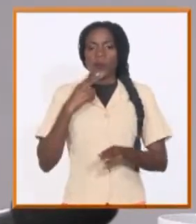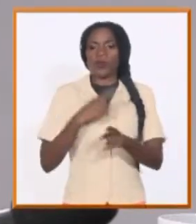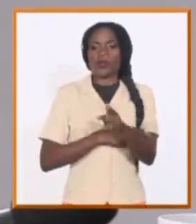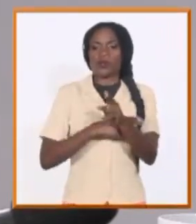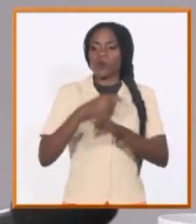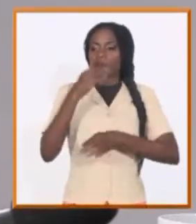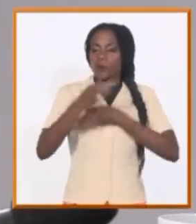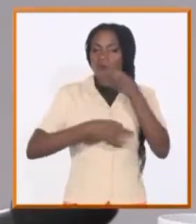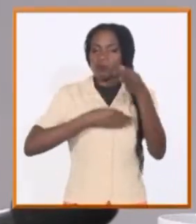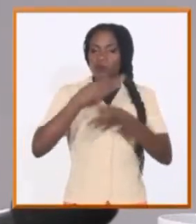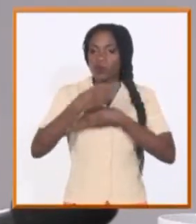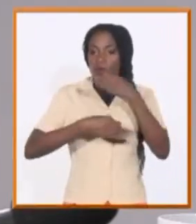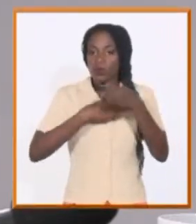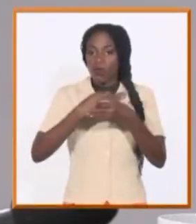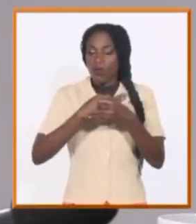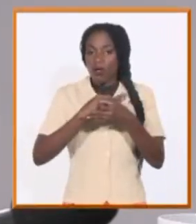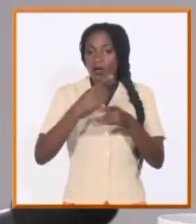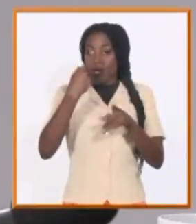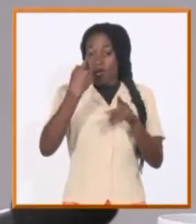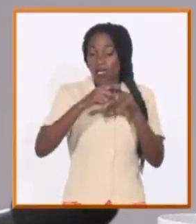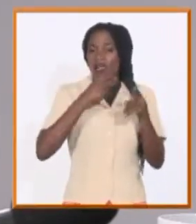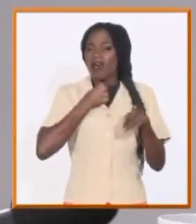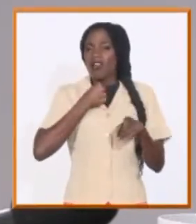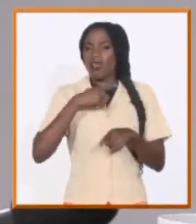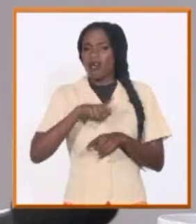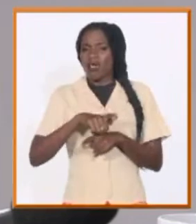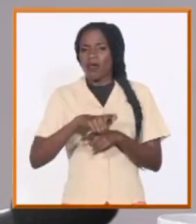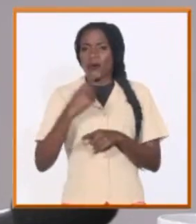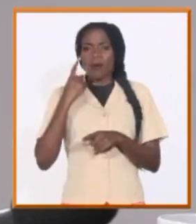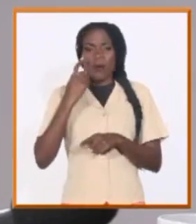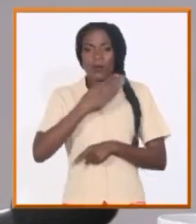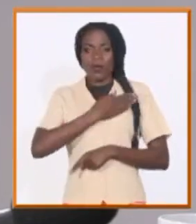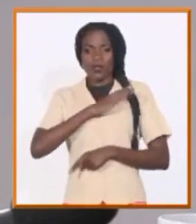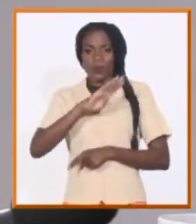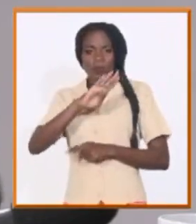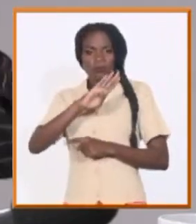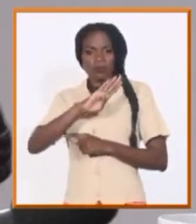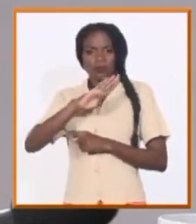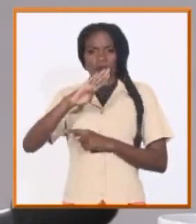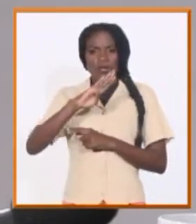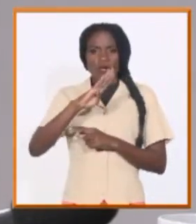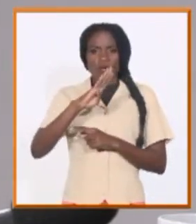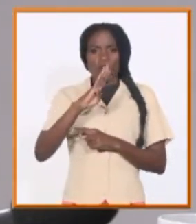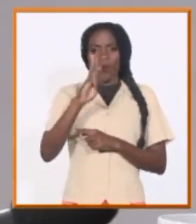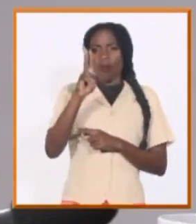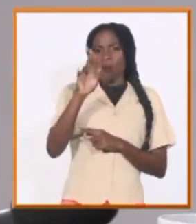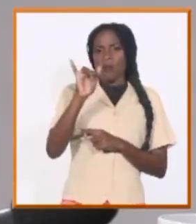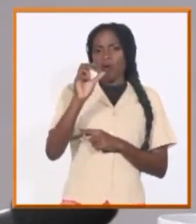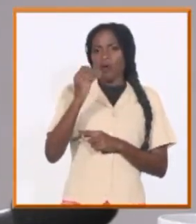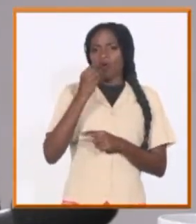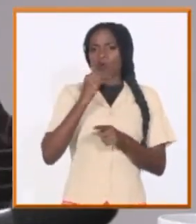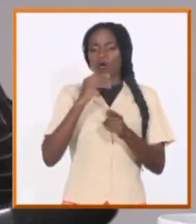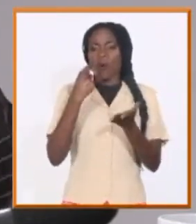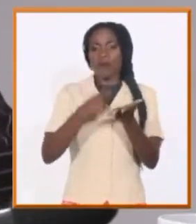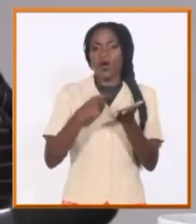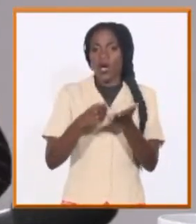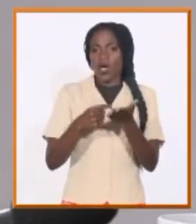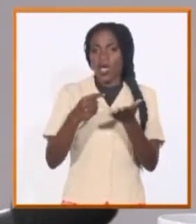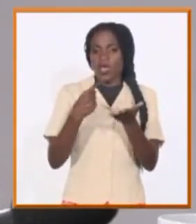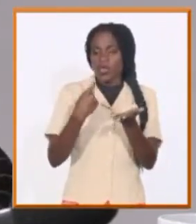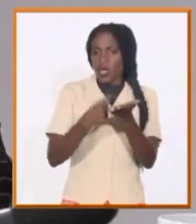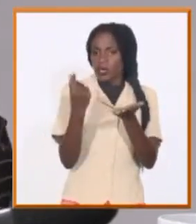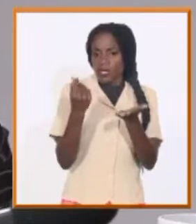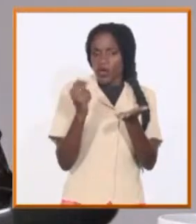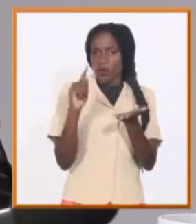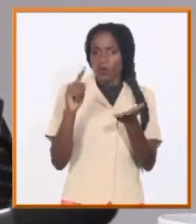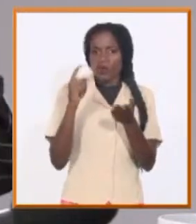muy, por ejemplo, ellos, el pase era una tarjeta BIC, no podía ser por pago en efectivo, eso, o sea,